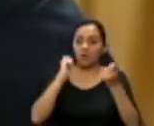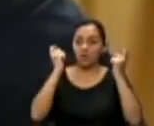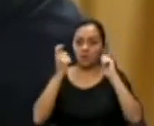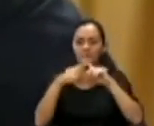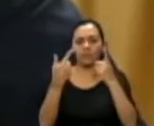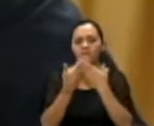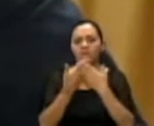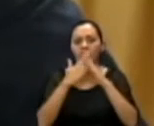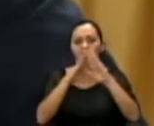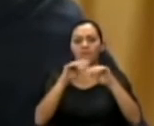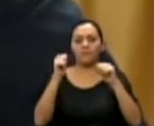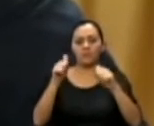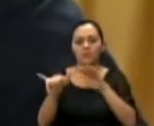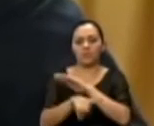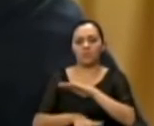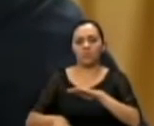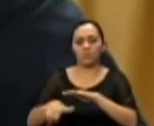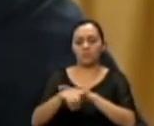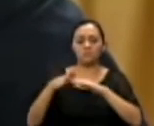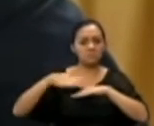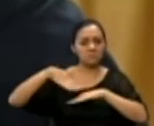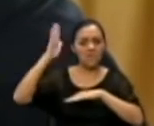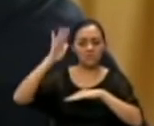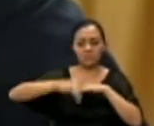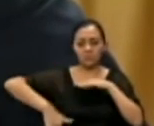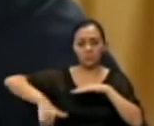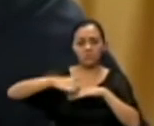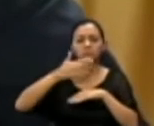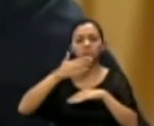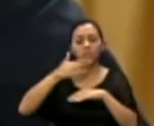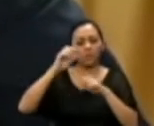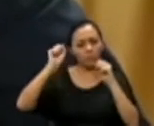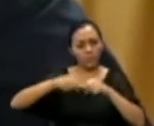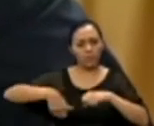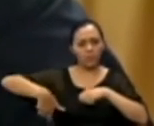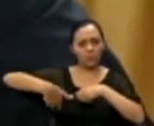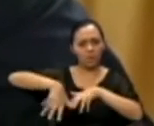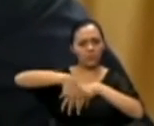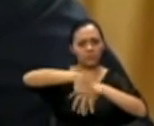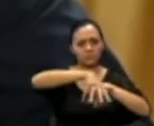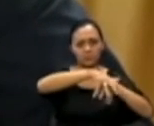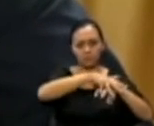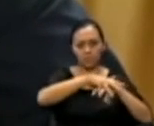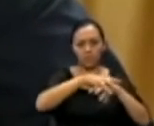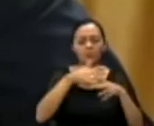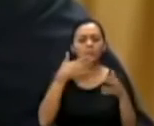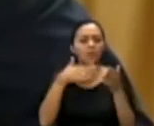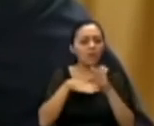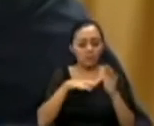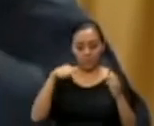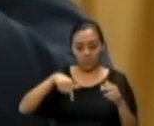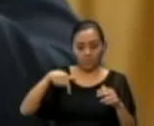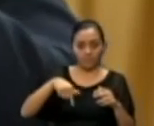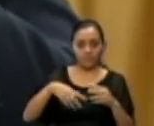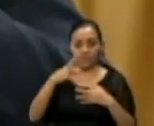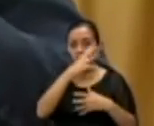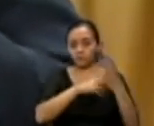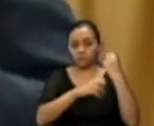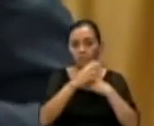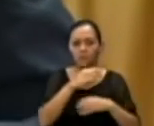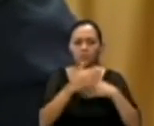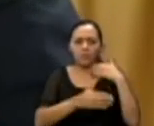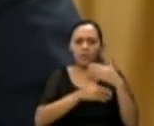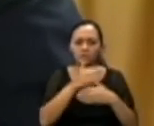defender la democracia y la mejor manera de defender es tener capacidad de movilización cuántos casos se han visto en la historia del proceso